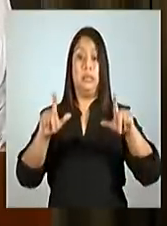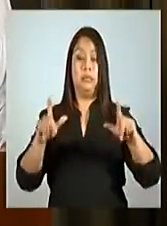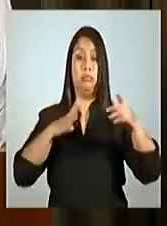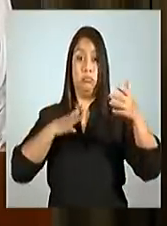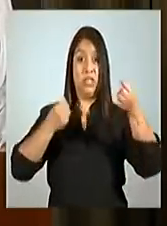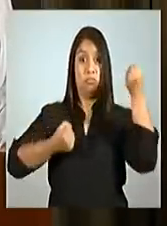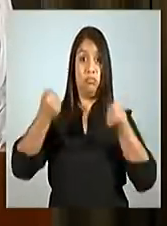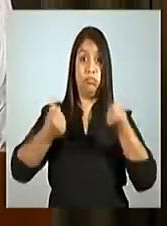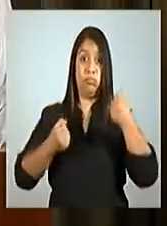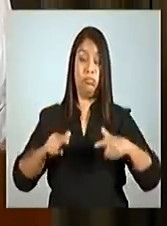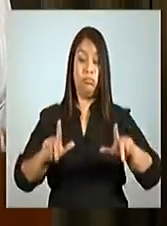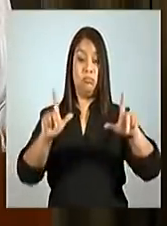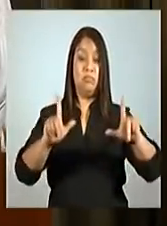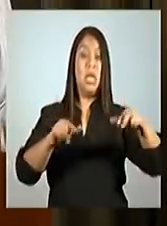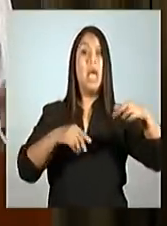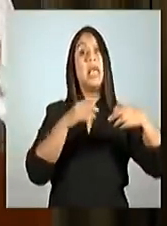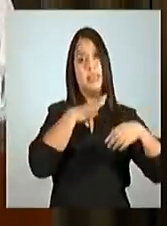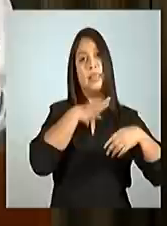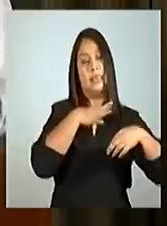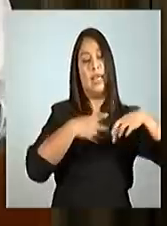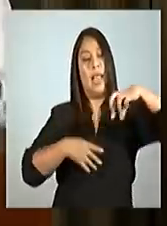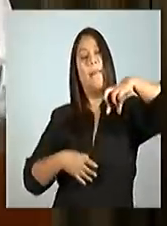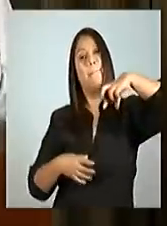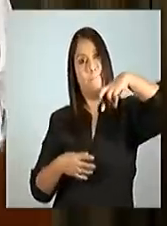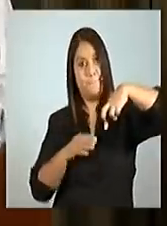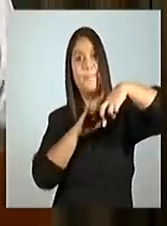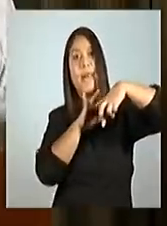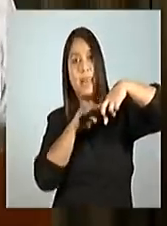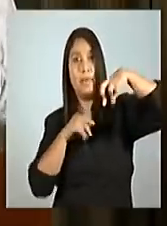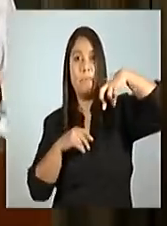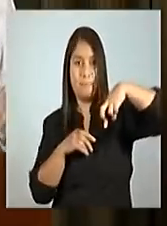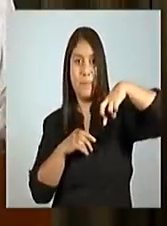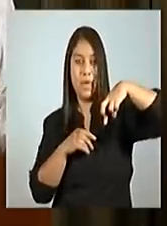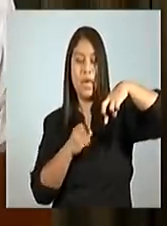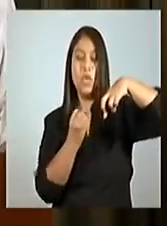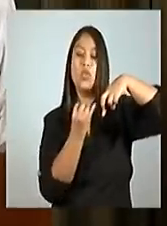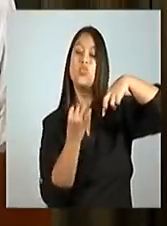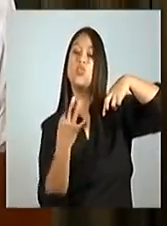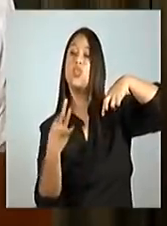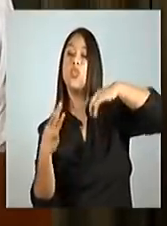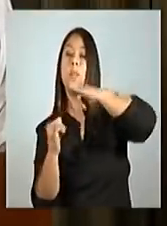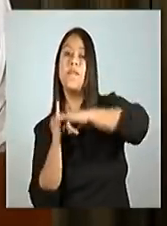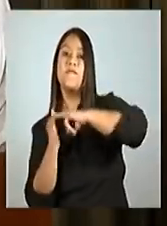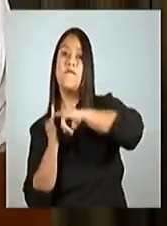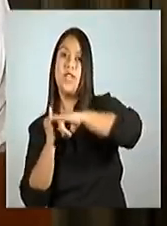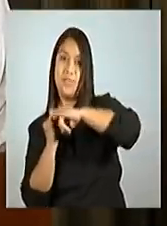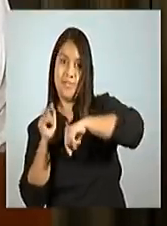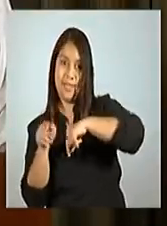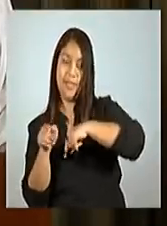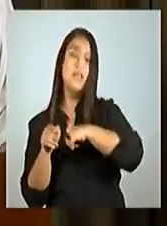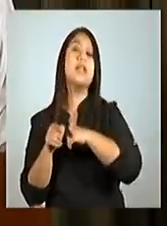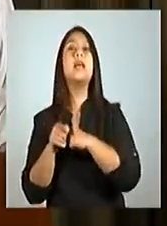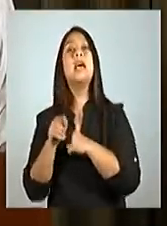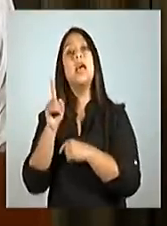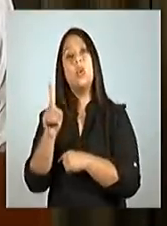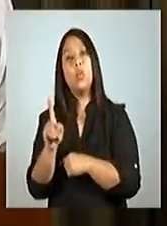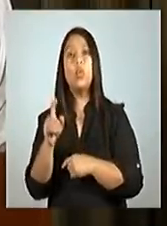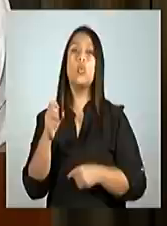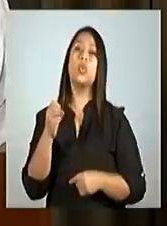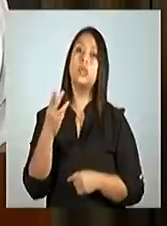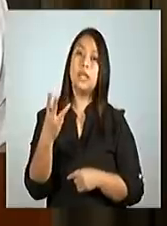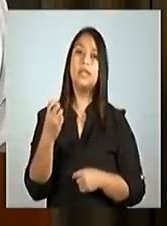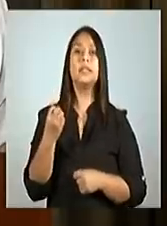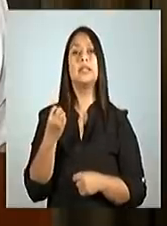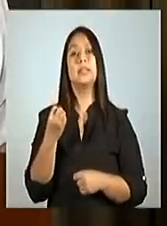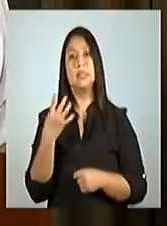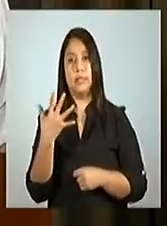los vehículos particulares, de nuevo, es decir, los que principian con la letra P y cuyos números finalicen en 1,